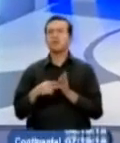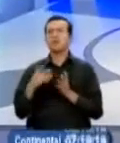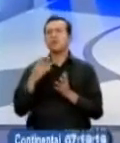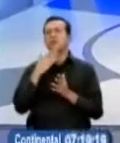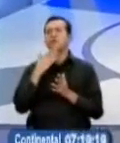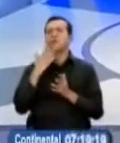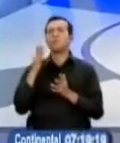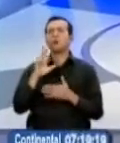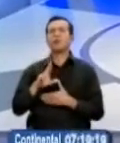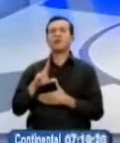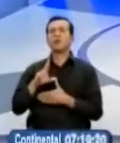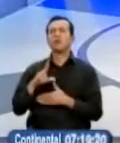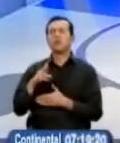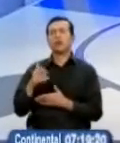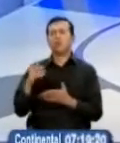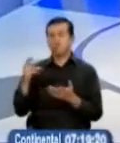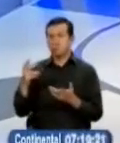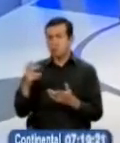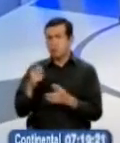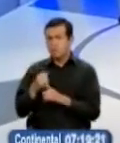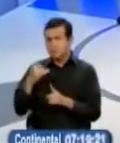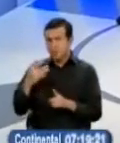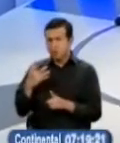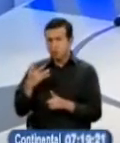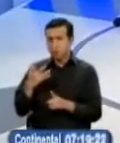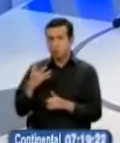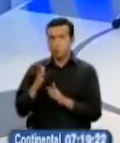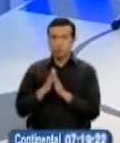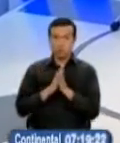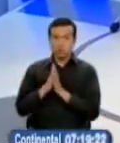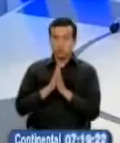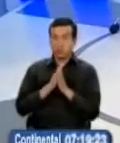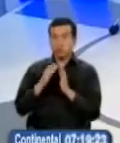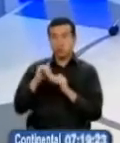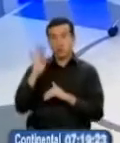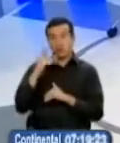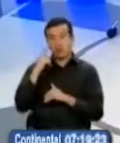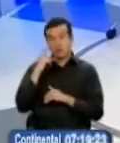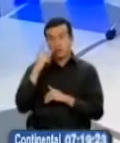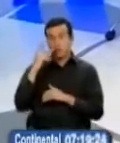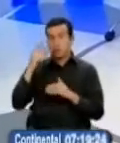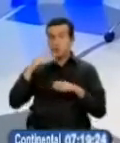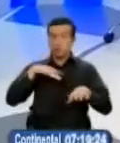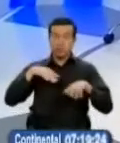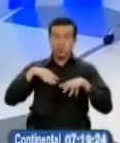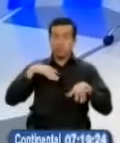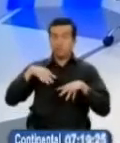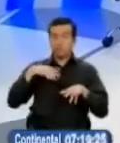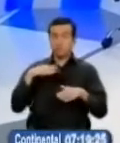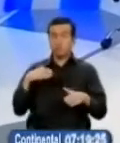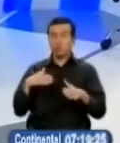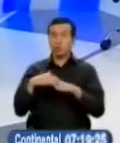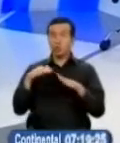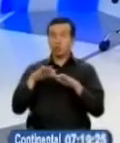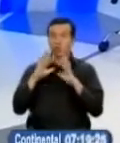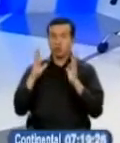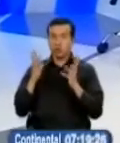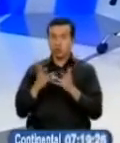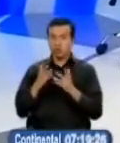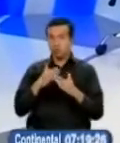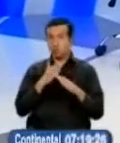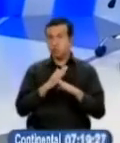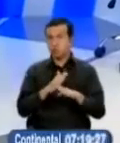ese para nuestra América Latina? Podríamos aprovechar bien para generar políticas antiglobalización